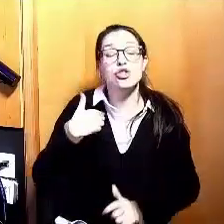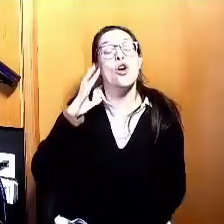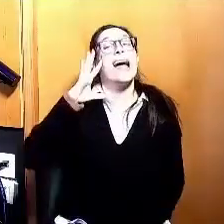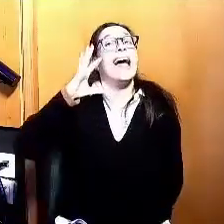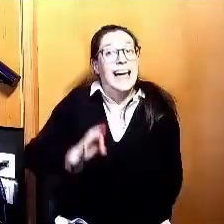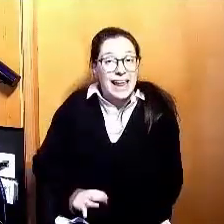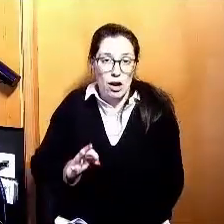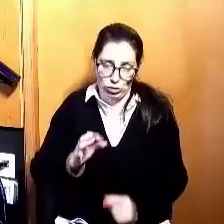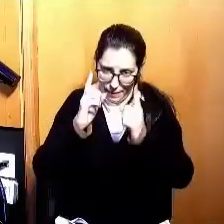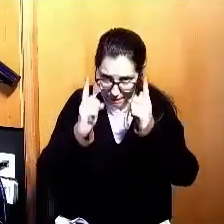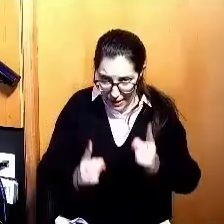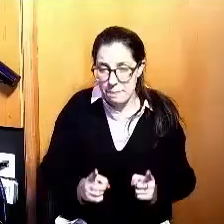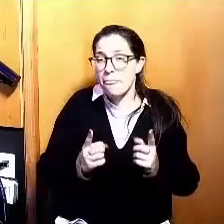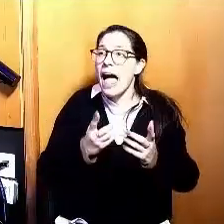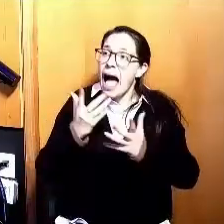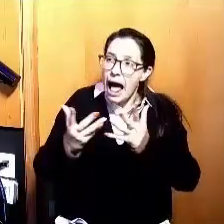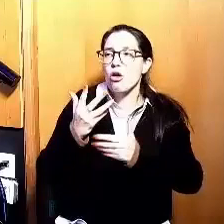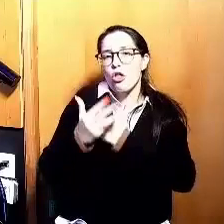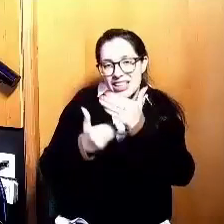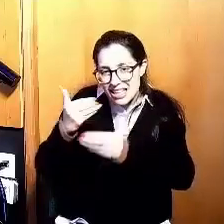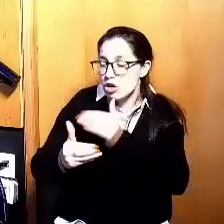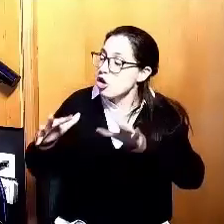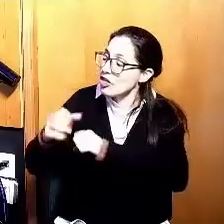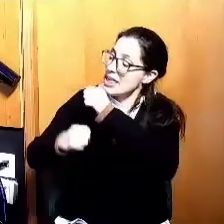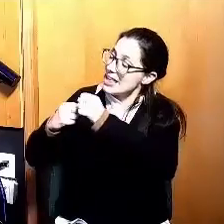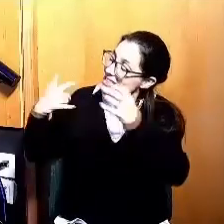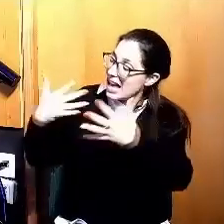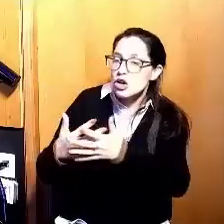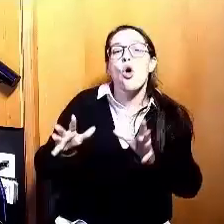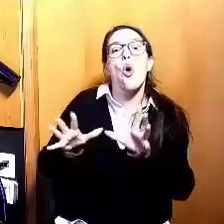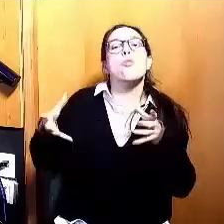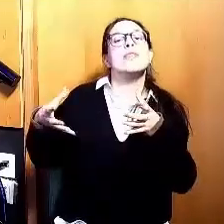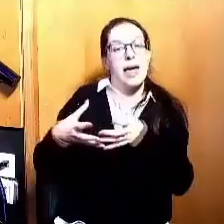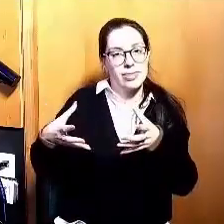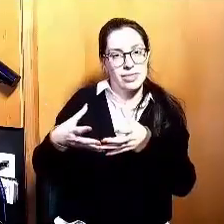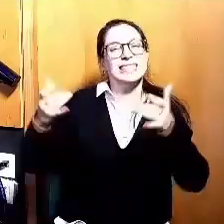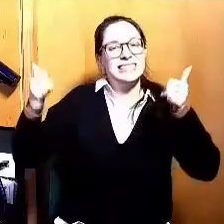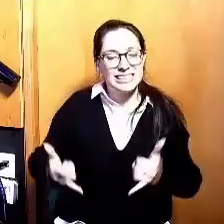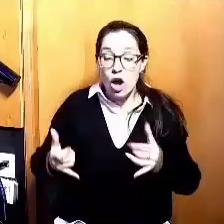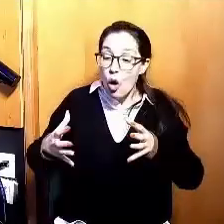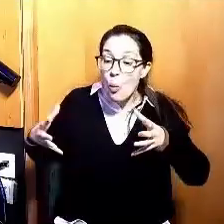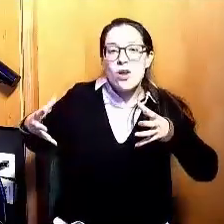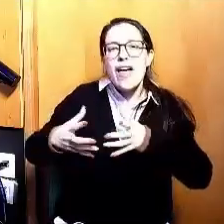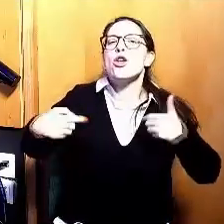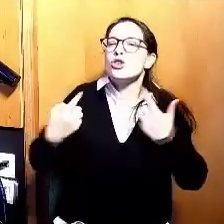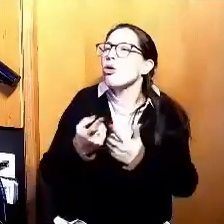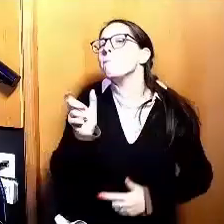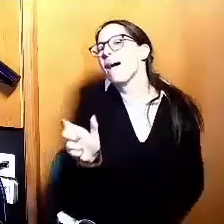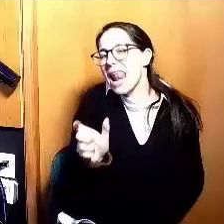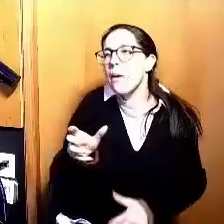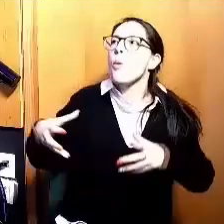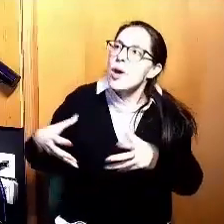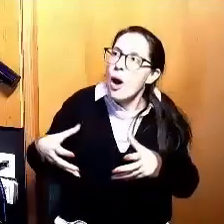algo también que se ha desarrollado en estos 10 años es una comunidad, y esta palabra la hemos escuchado tantas